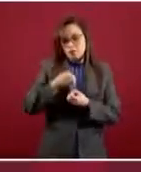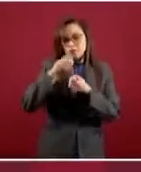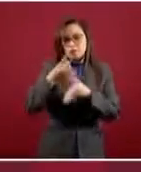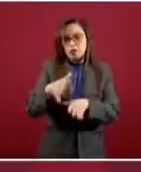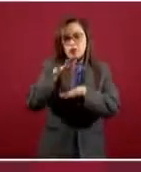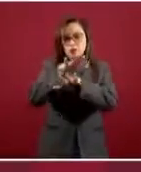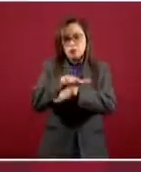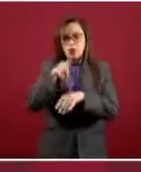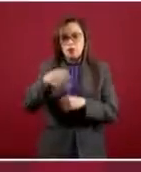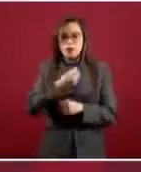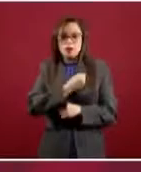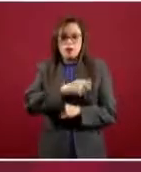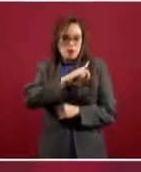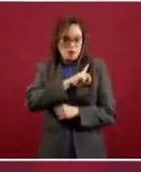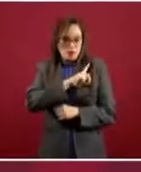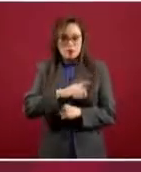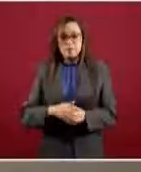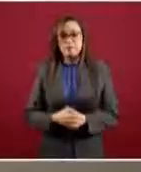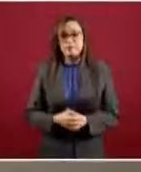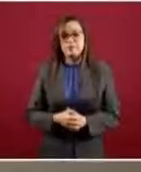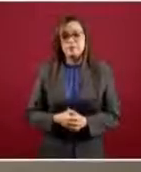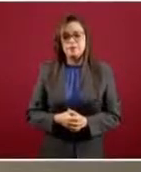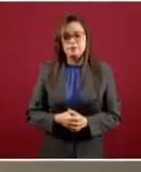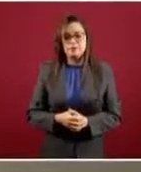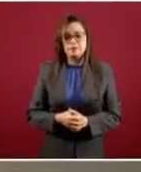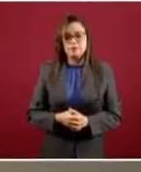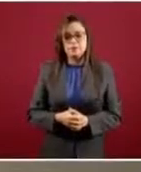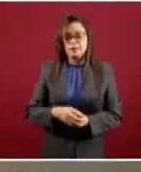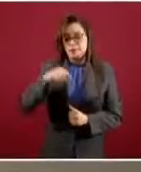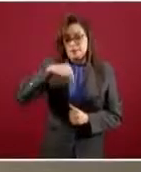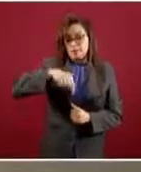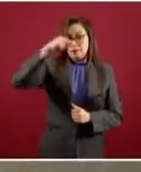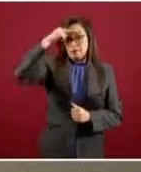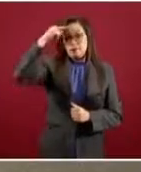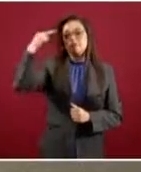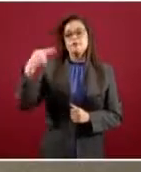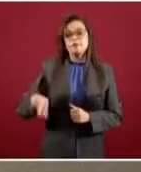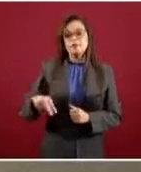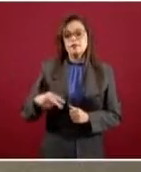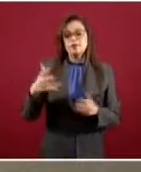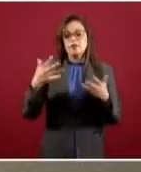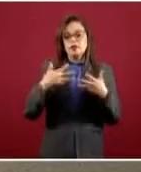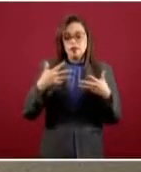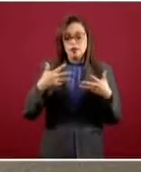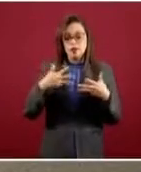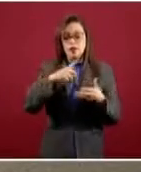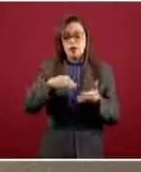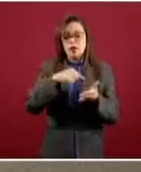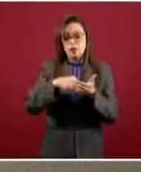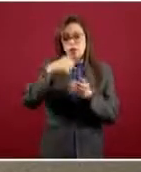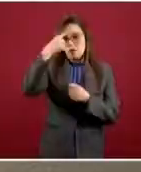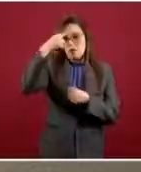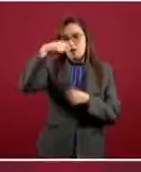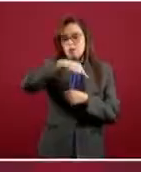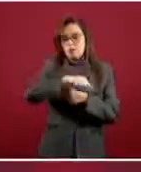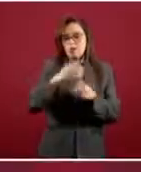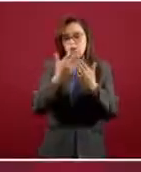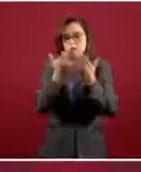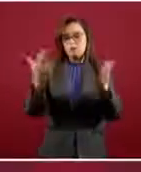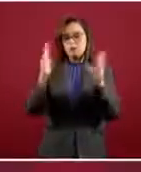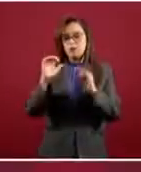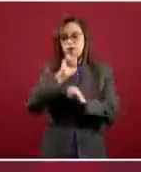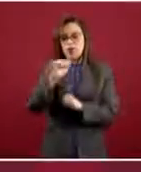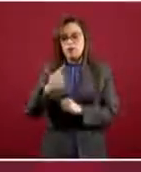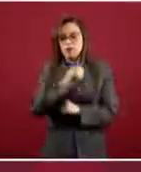Y les recordamos que México tiene el programa de ventanillas de salud. Las ventanillas de salud